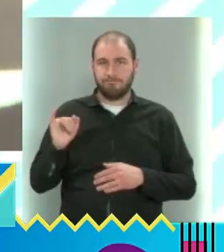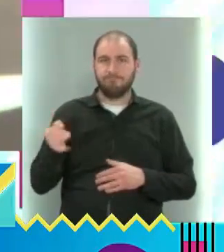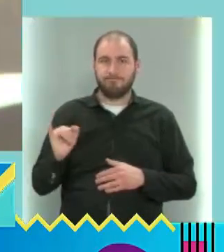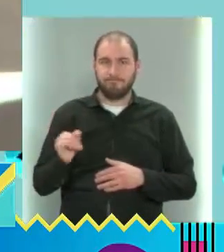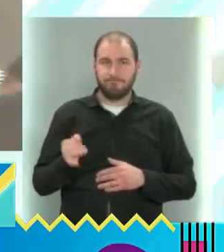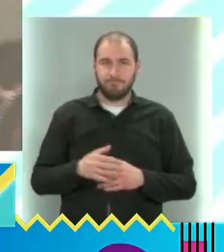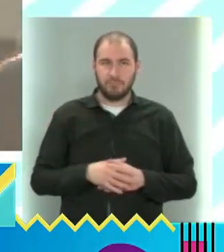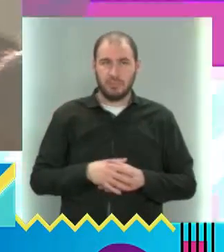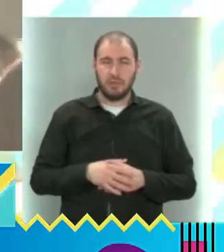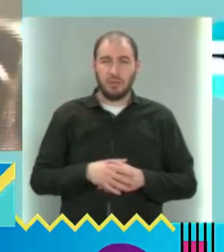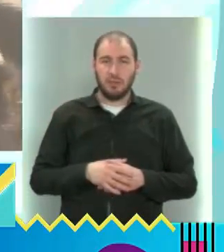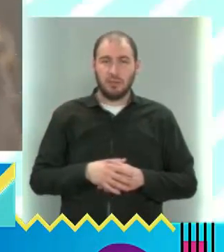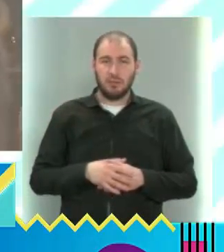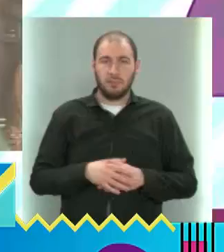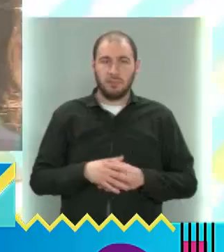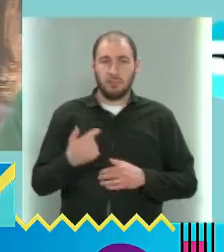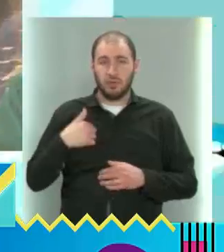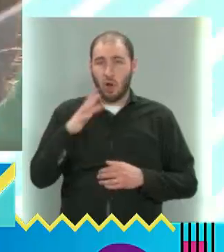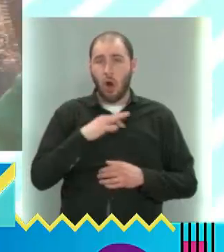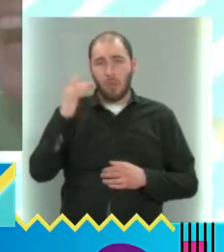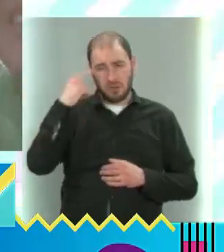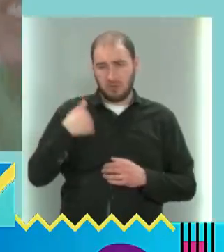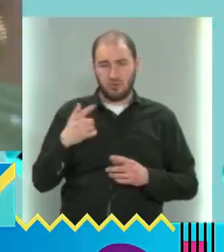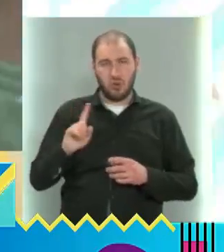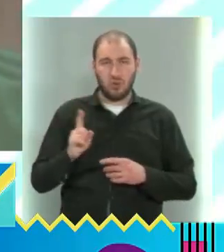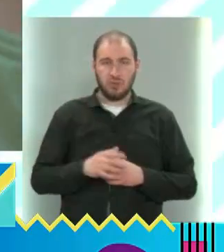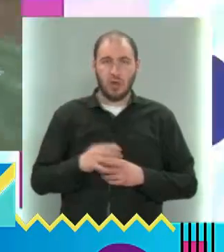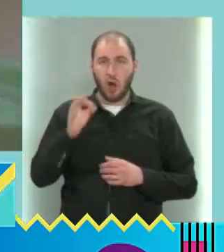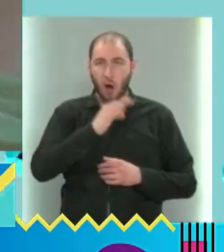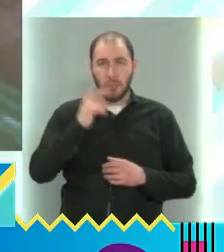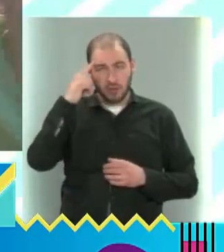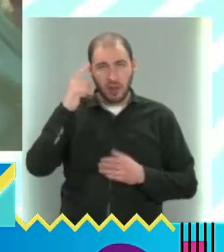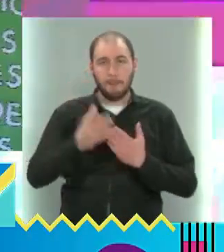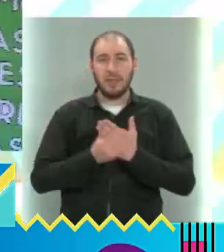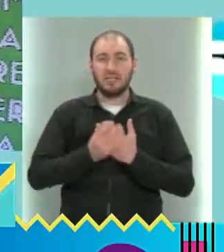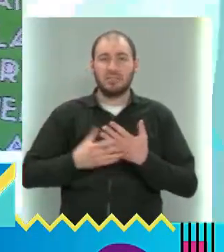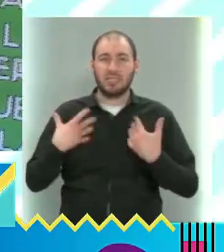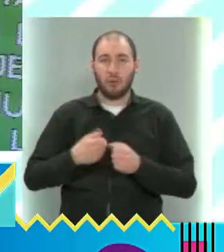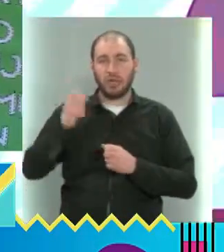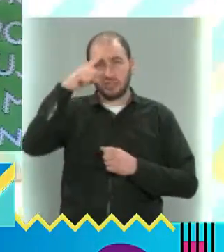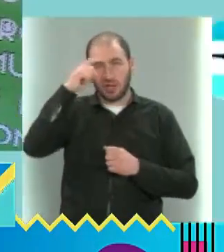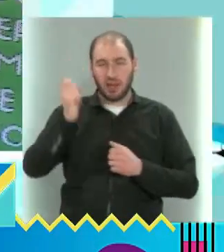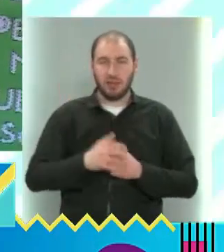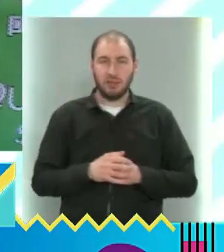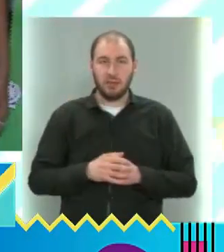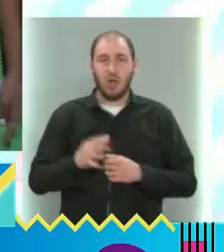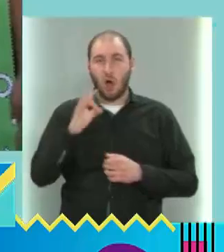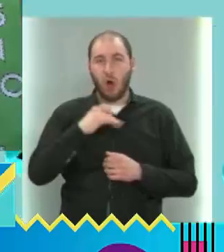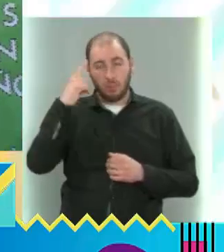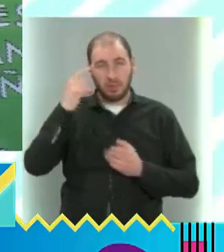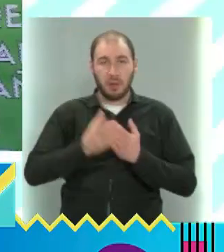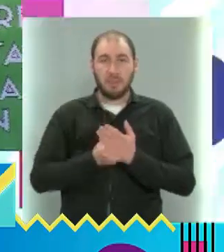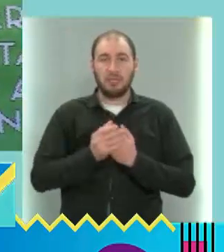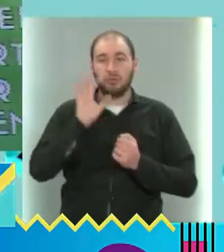Absolutamente, pero no es mi opinión la que vale, sino la opinión del ministro de Salud de la Nación, la opinión de los